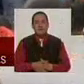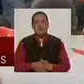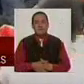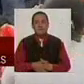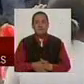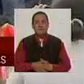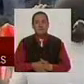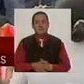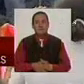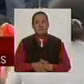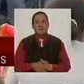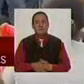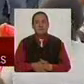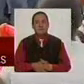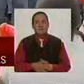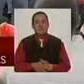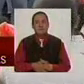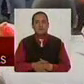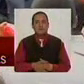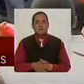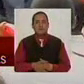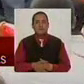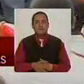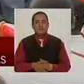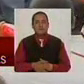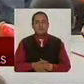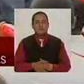hecho, Yacat Uracusa.